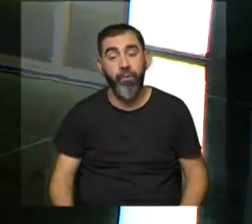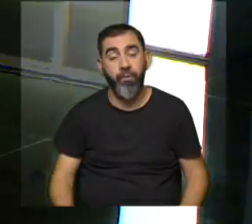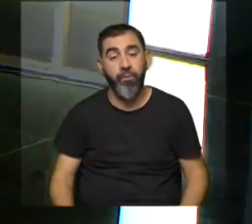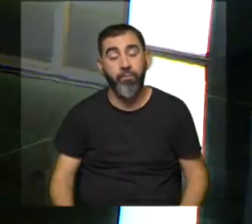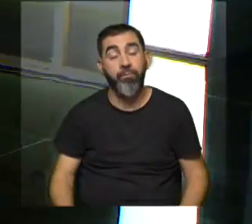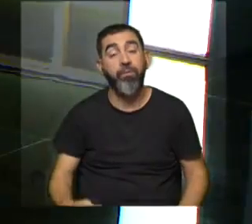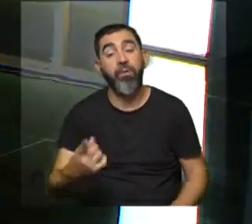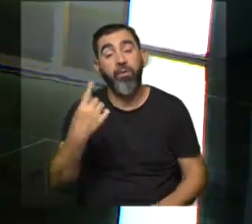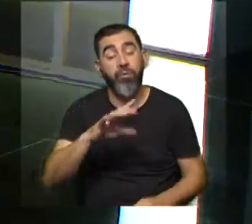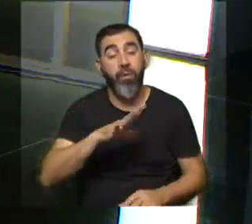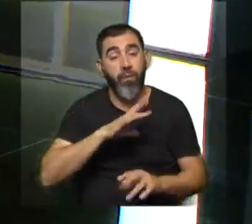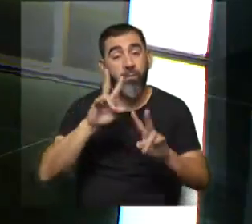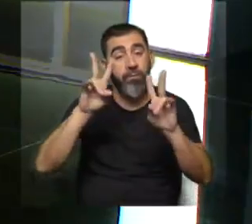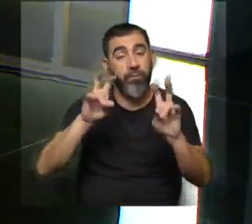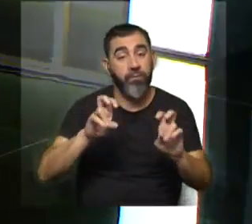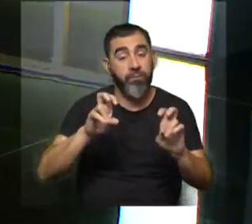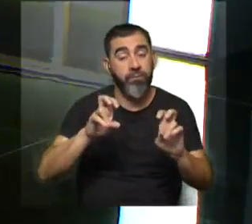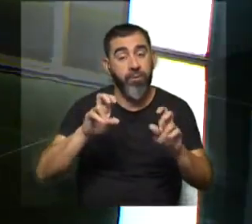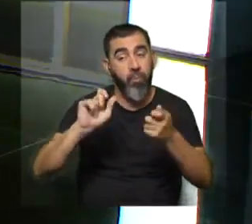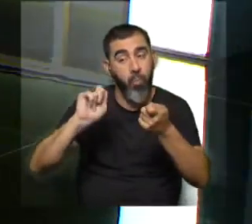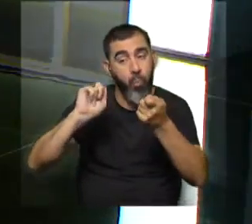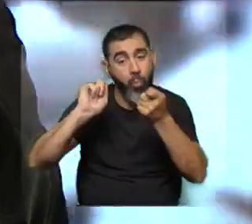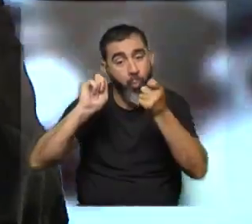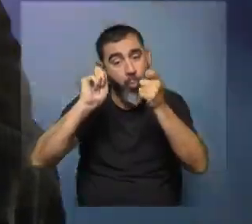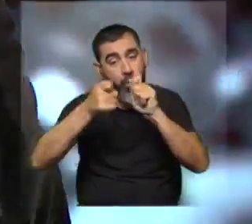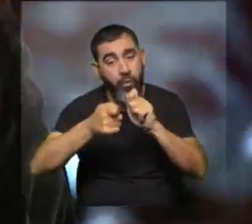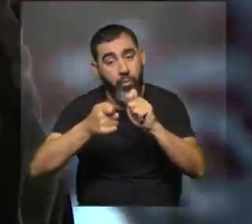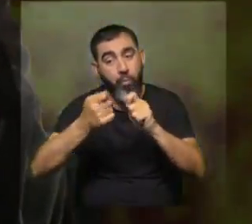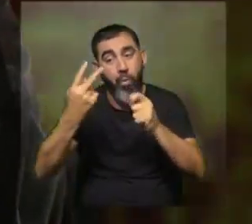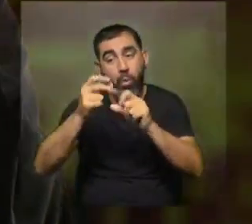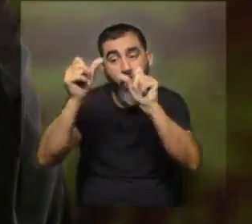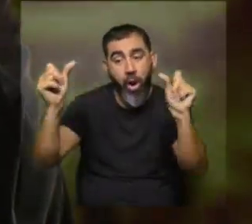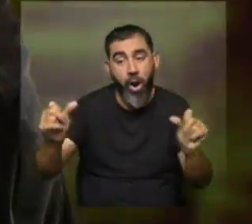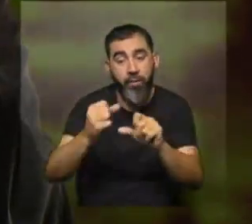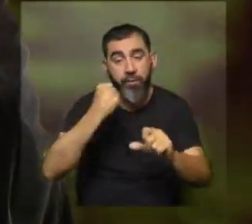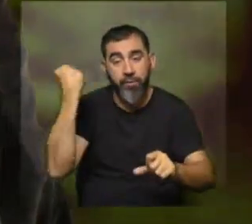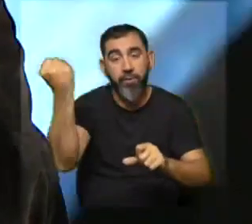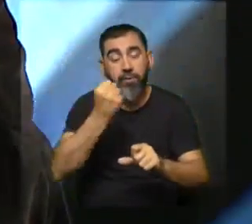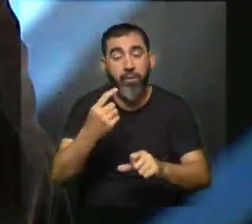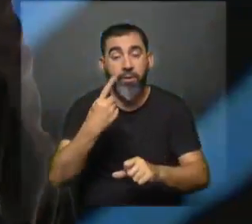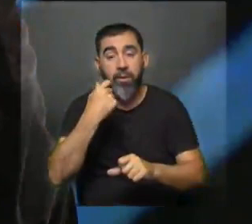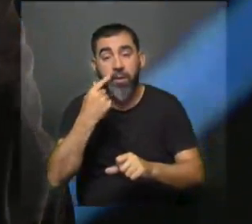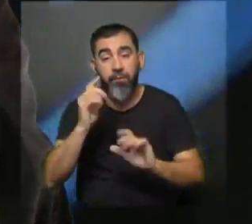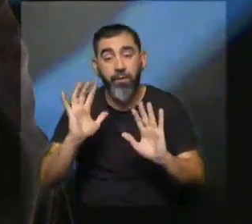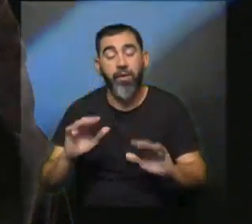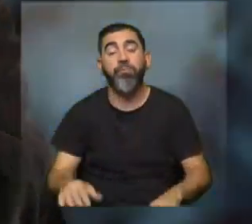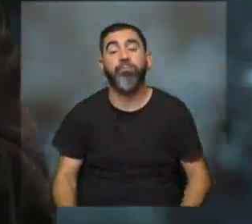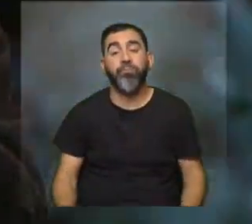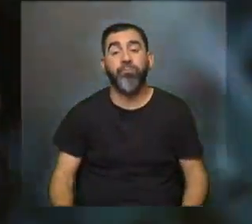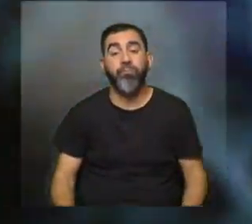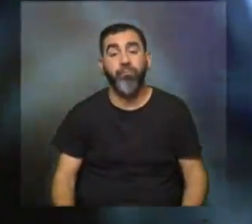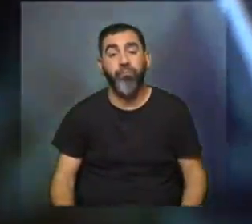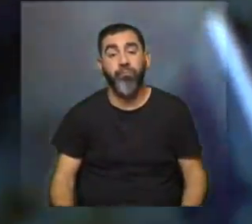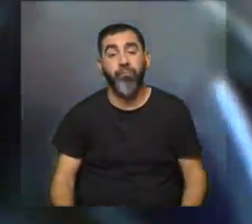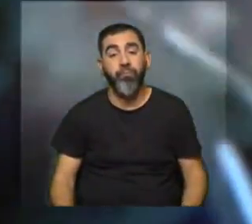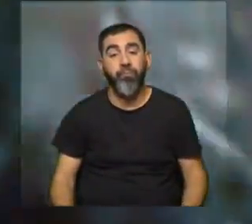fenómeno que efectivamente es modificado por las 2 actividades importantes que tiene el hombre esencialmente en el hemisferio sur, que tiene que